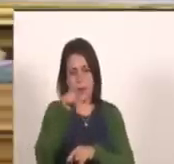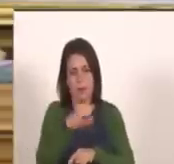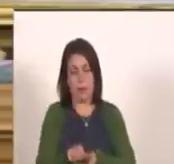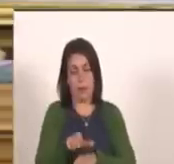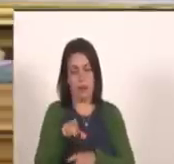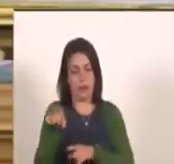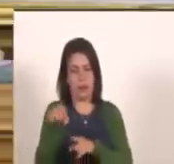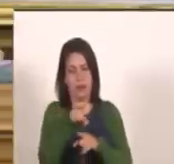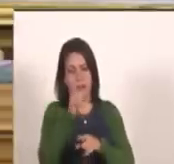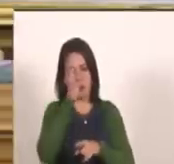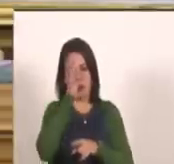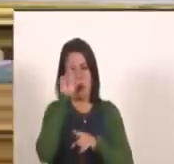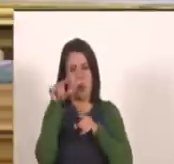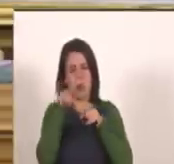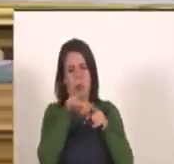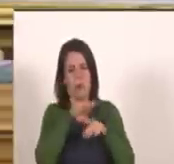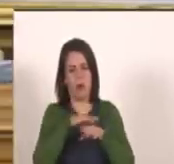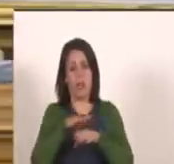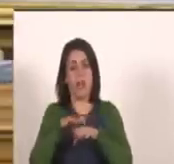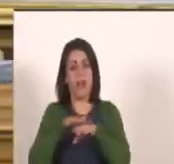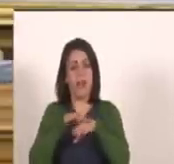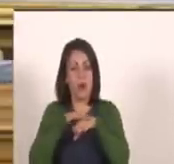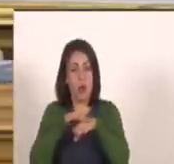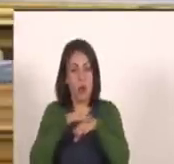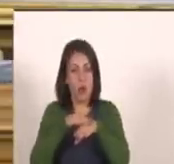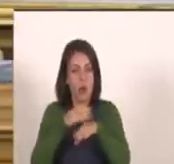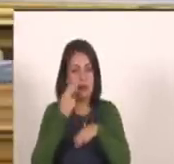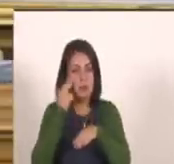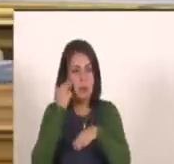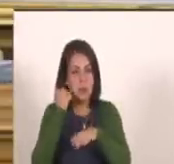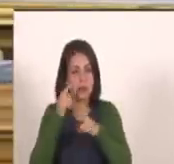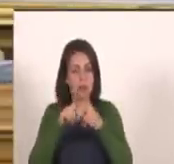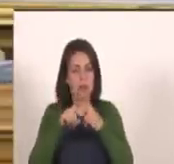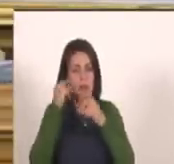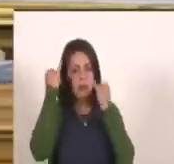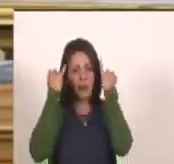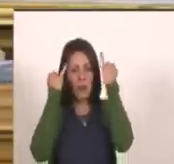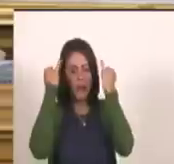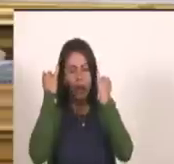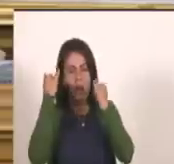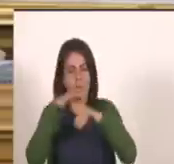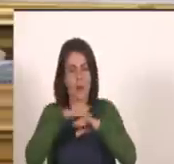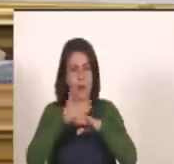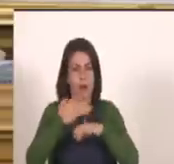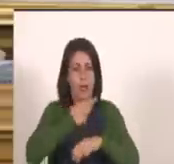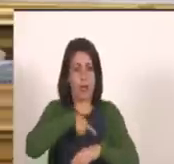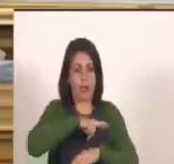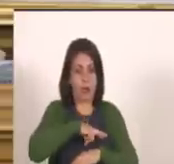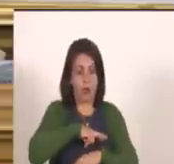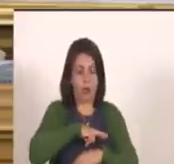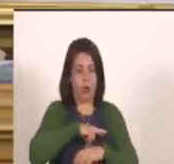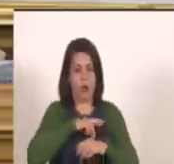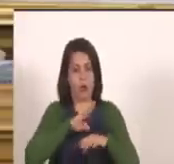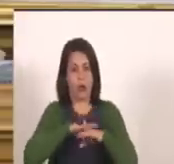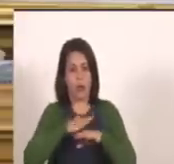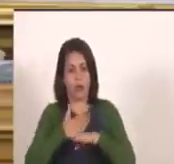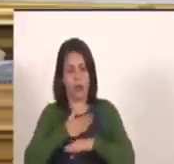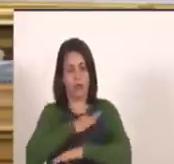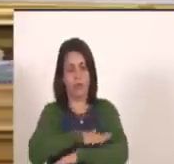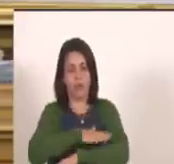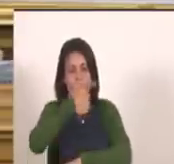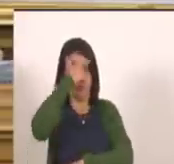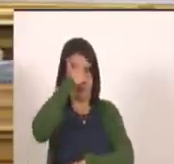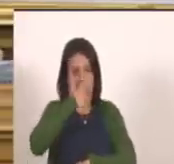otro ser humano por su color de piel, por sus ideas, por su religión, por su